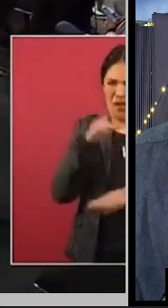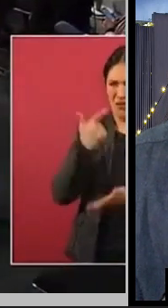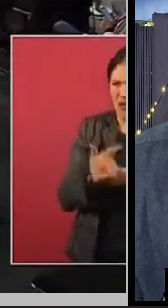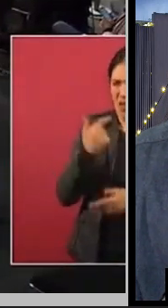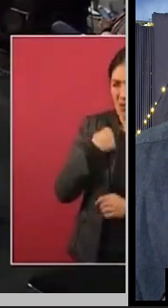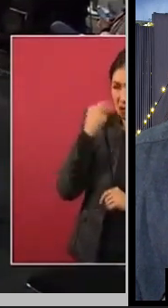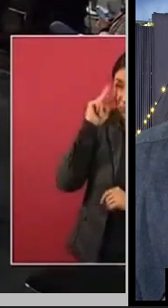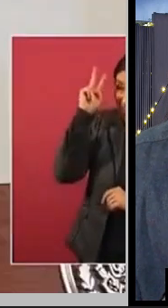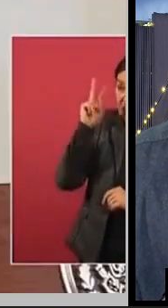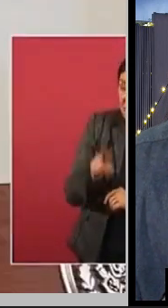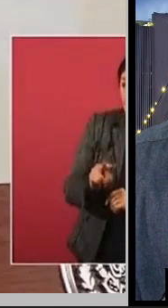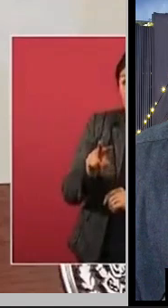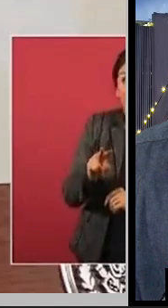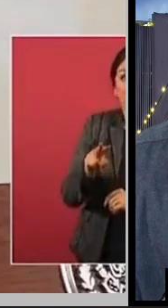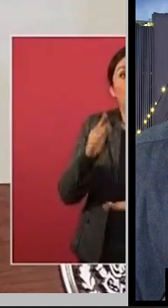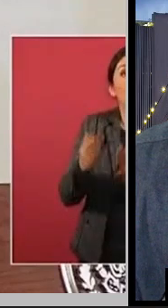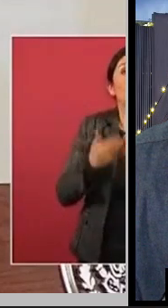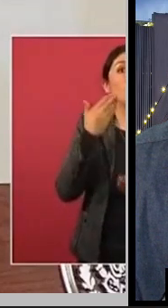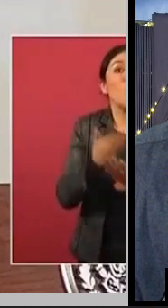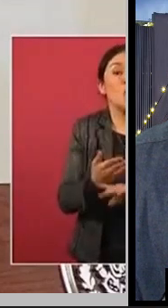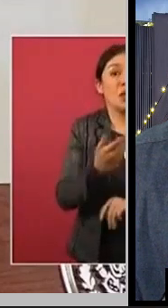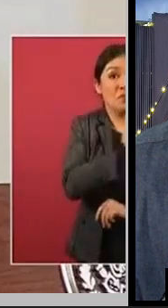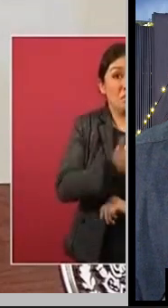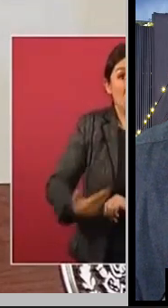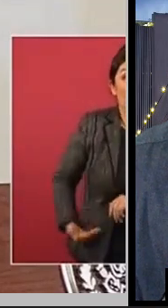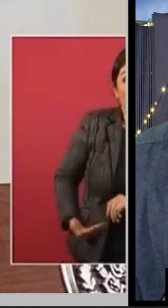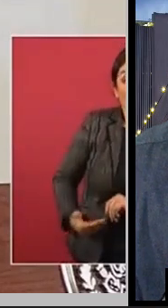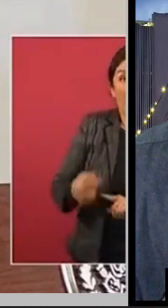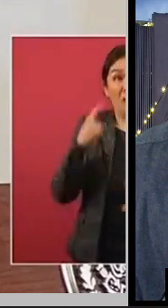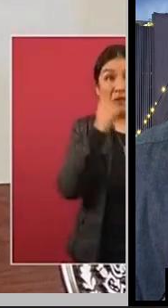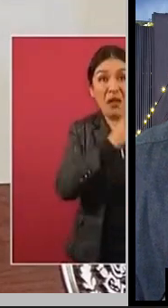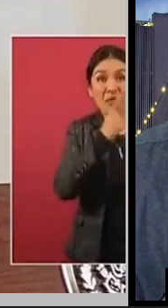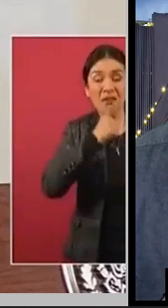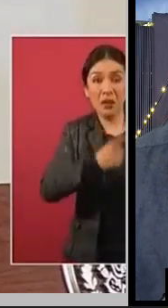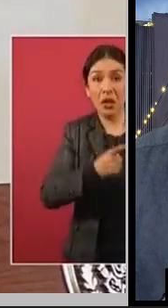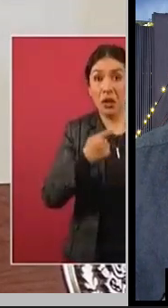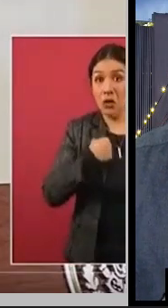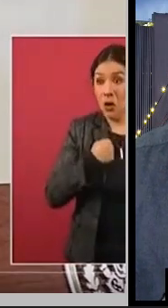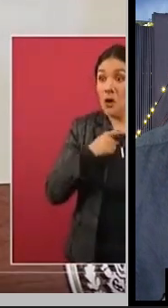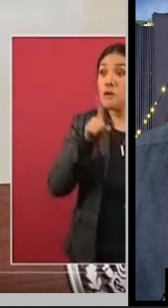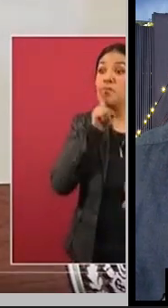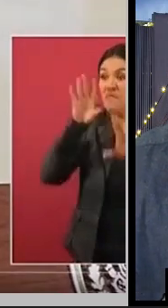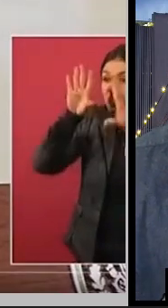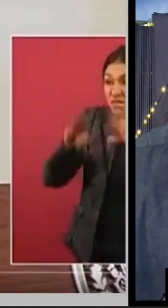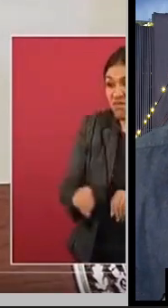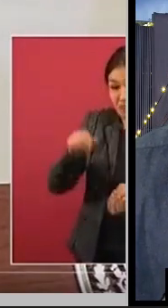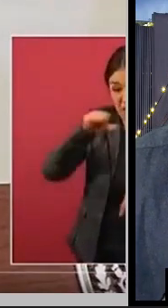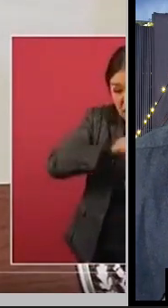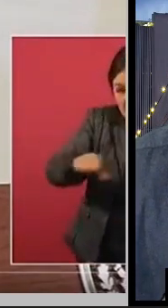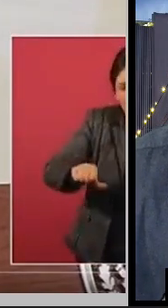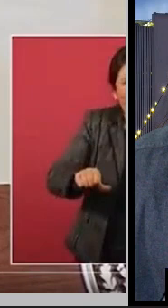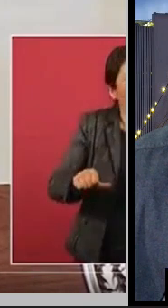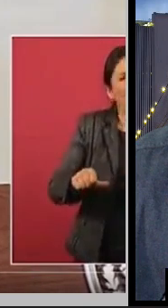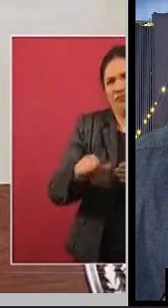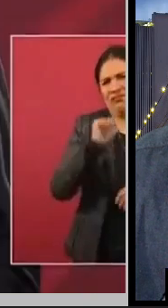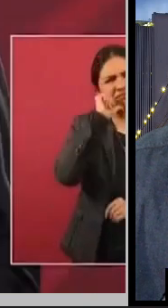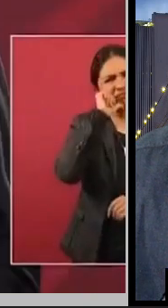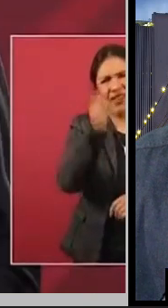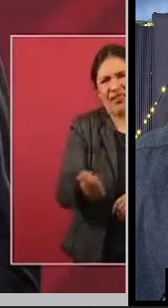Atrevidas en contra del presidente, nada de eso va a ser